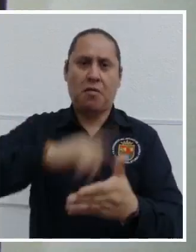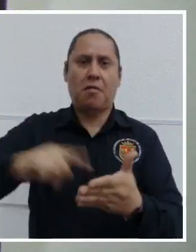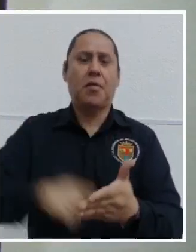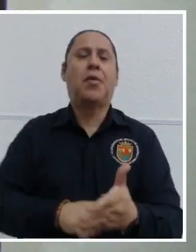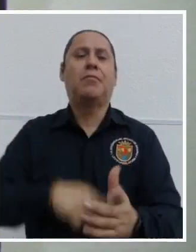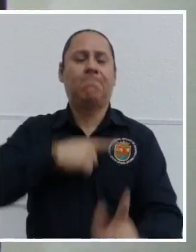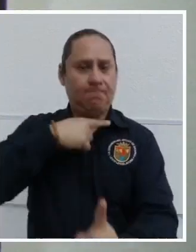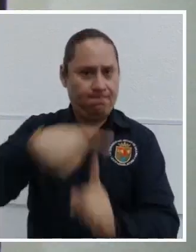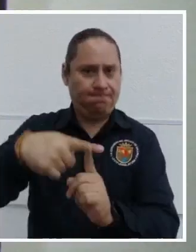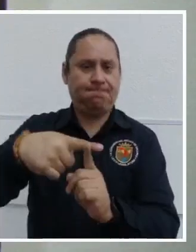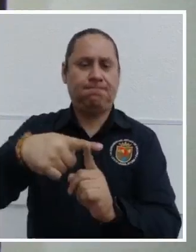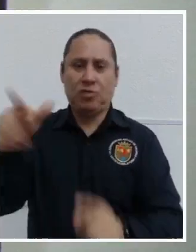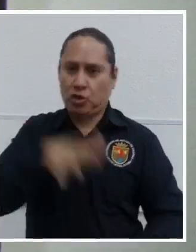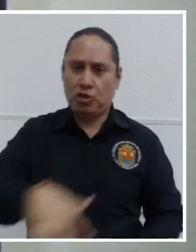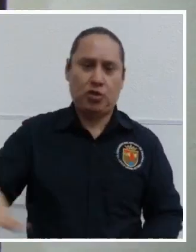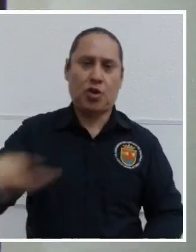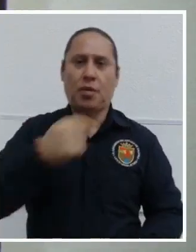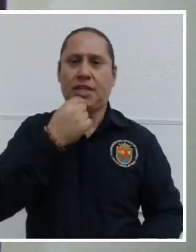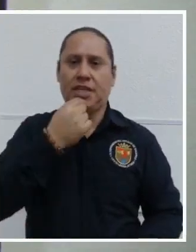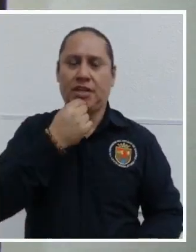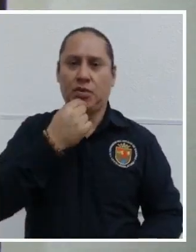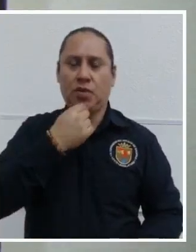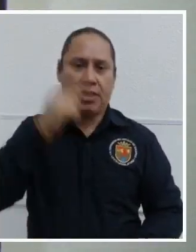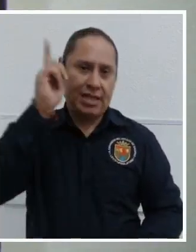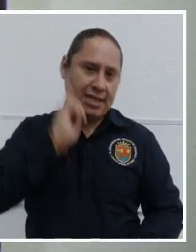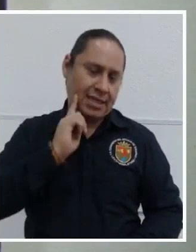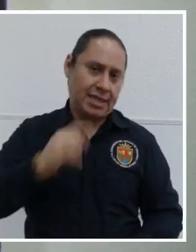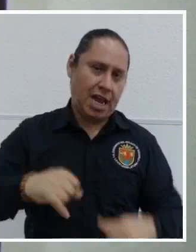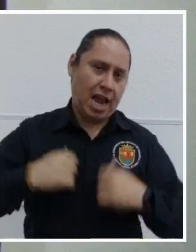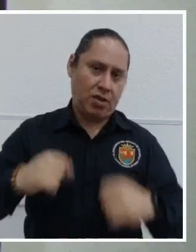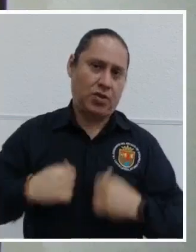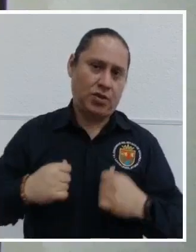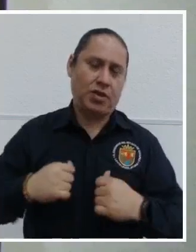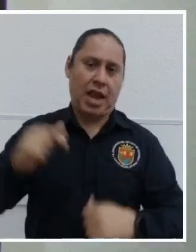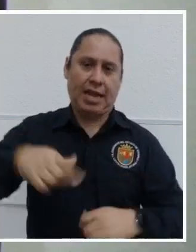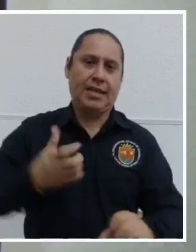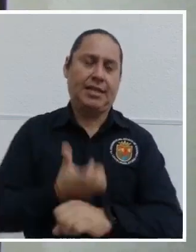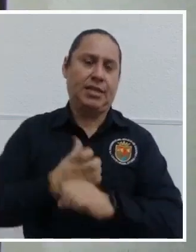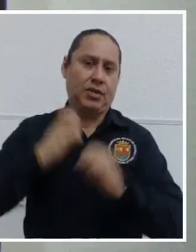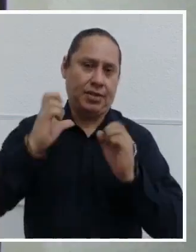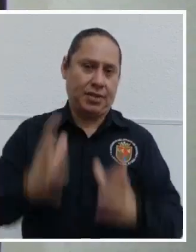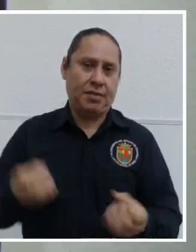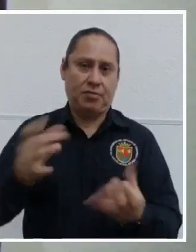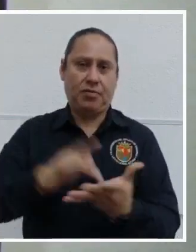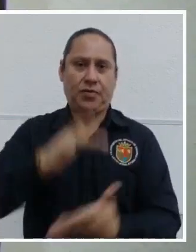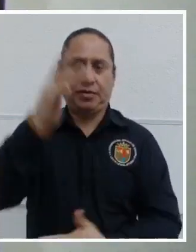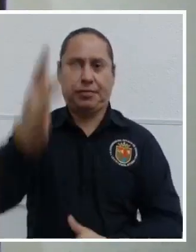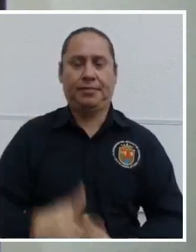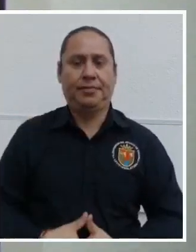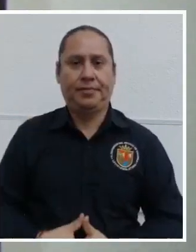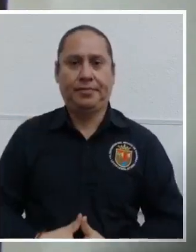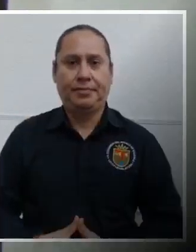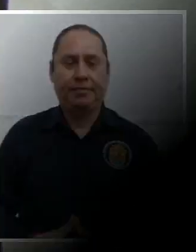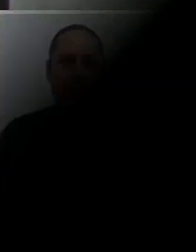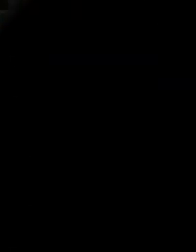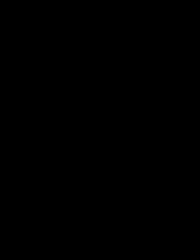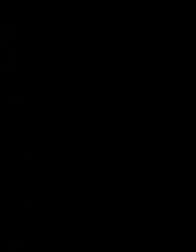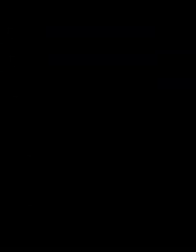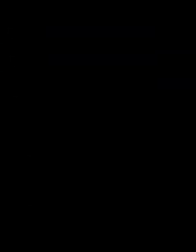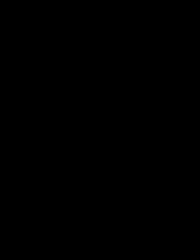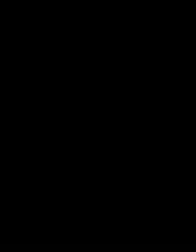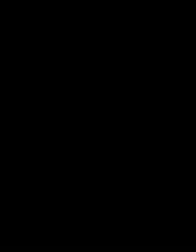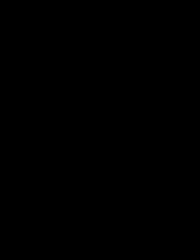en beneficio de todas las niñas y niños y adolescentes de nuestro estado. Es cuanto, diputada presidenta.